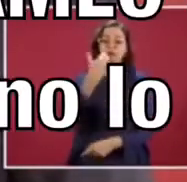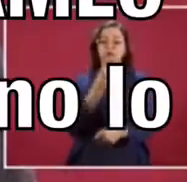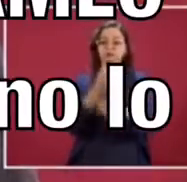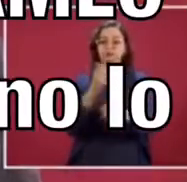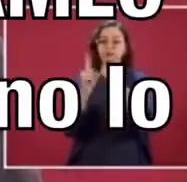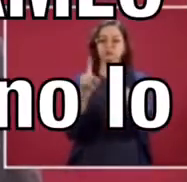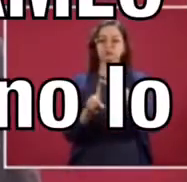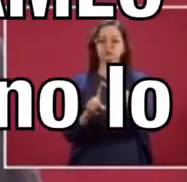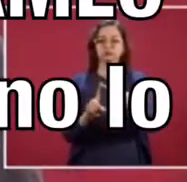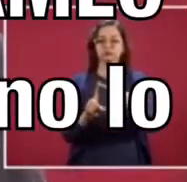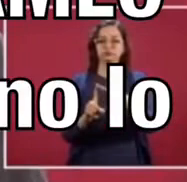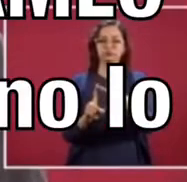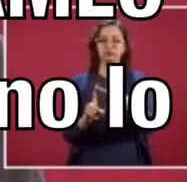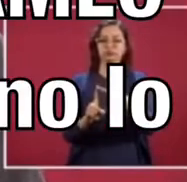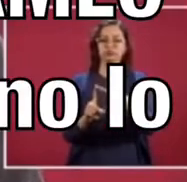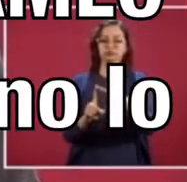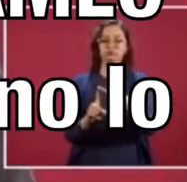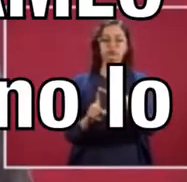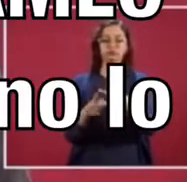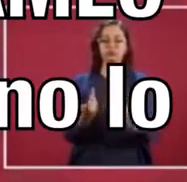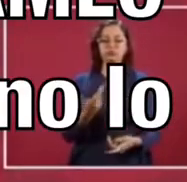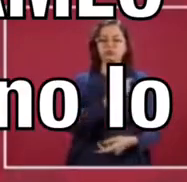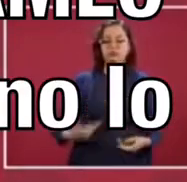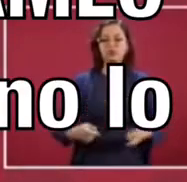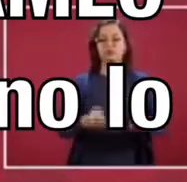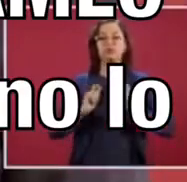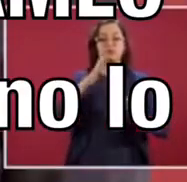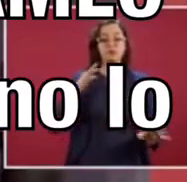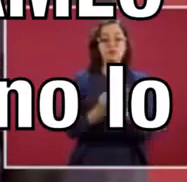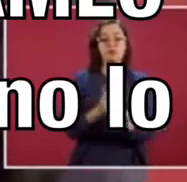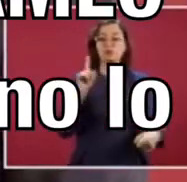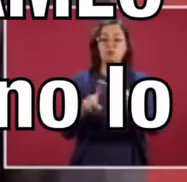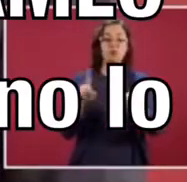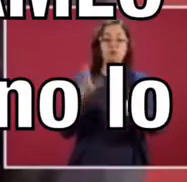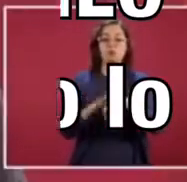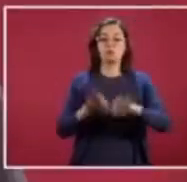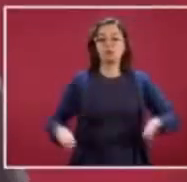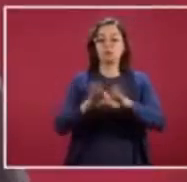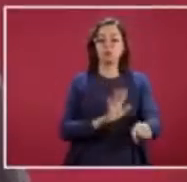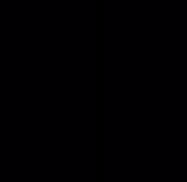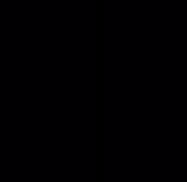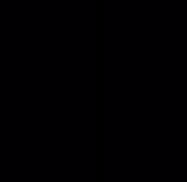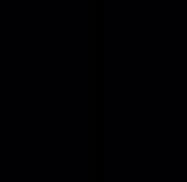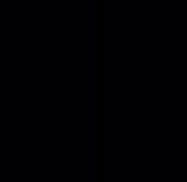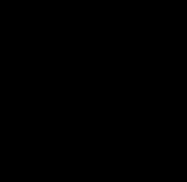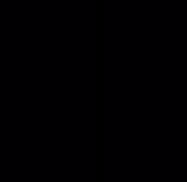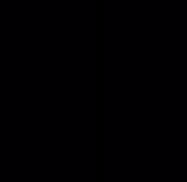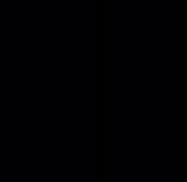como responsable del Ejecutivo, lo más importante es la honestidad.